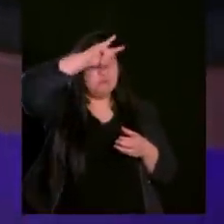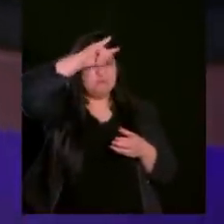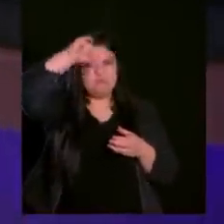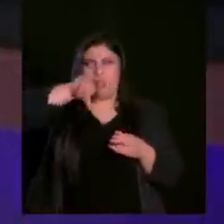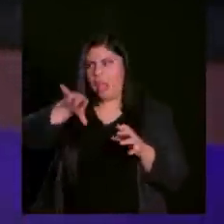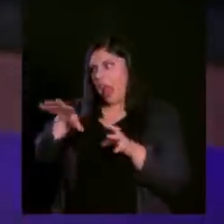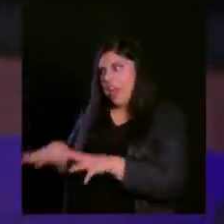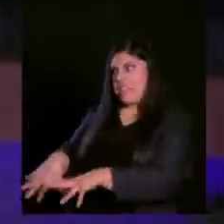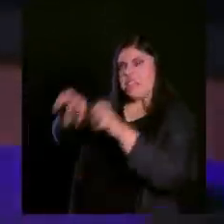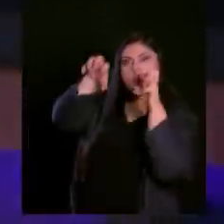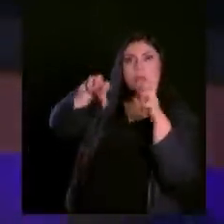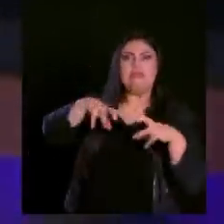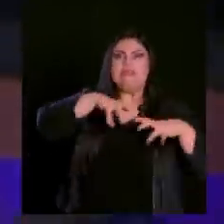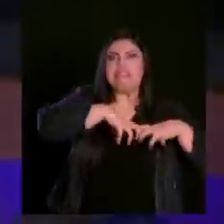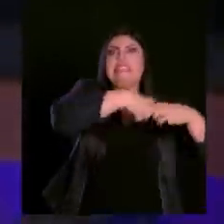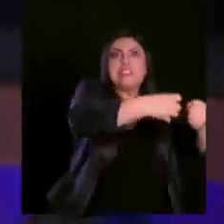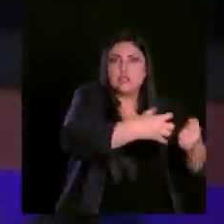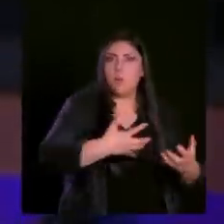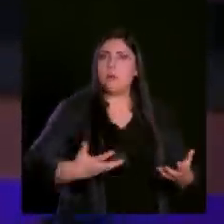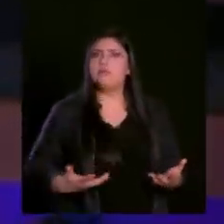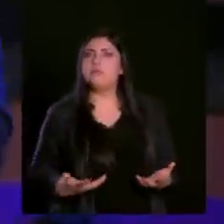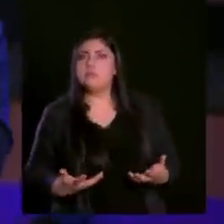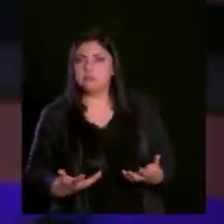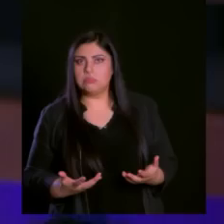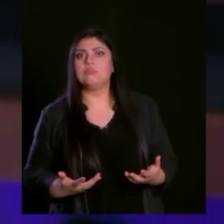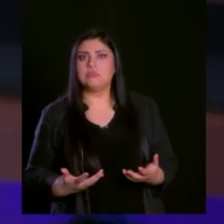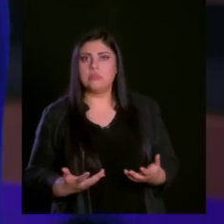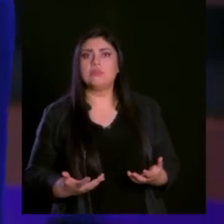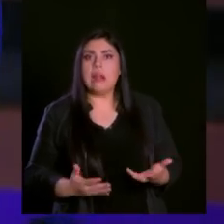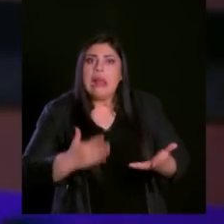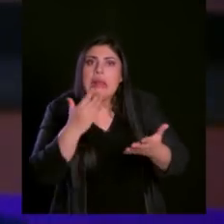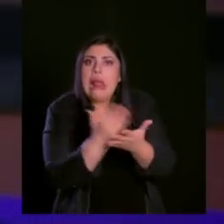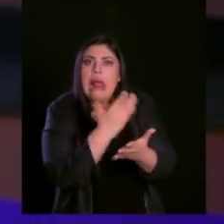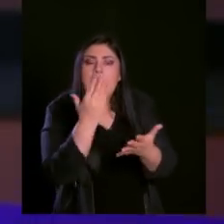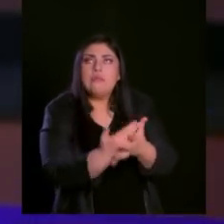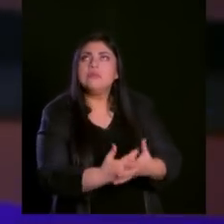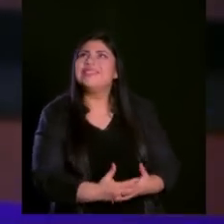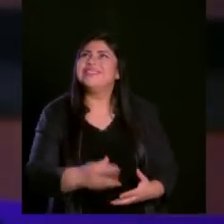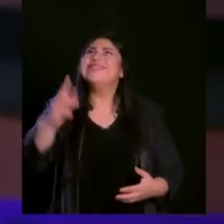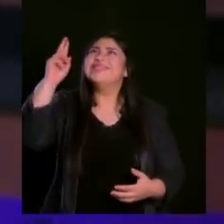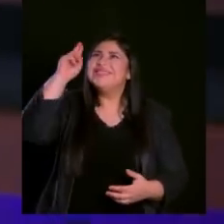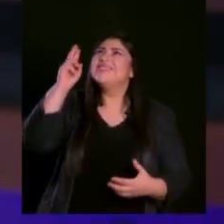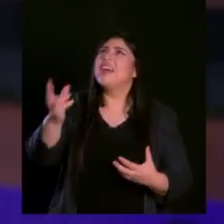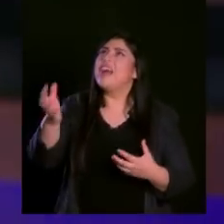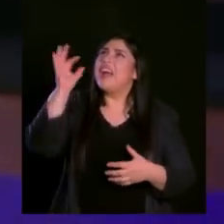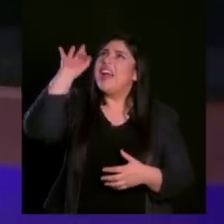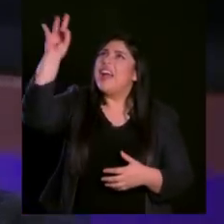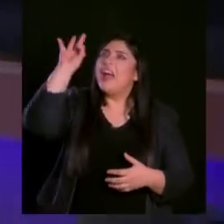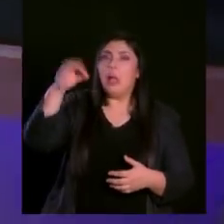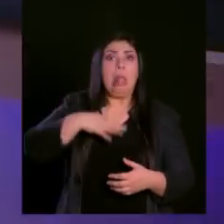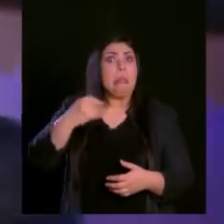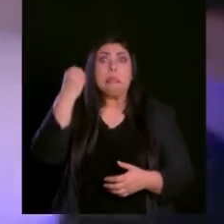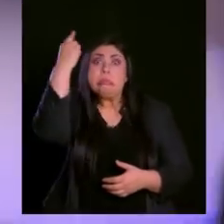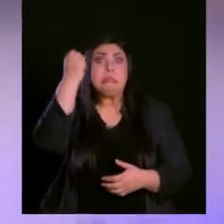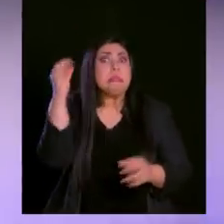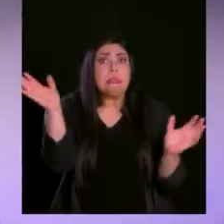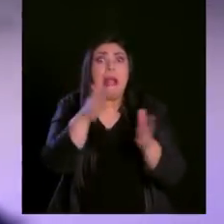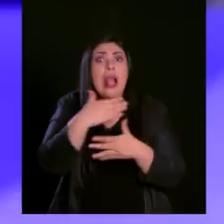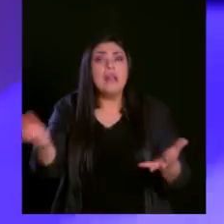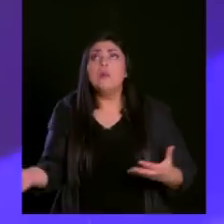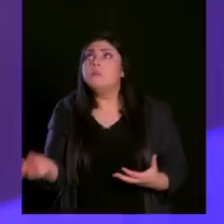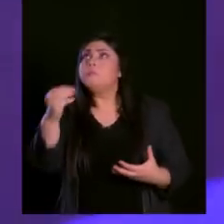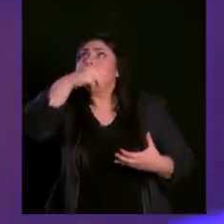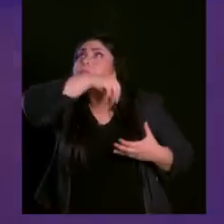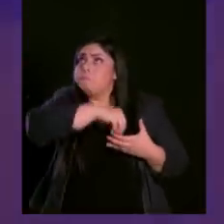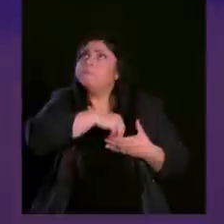su Biblia una Biblia Biblia un libro escrita una Biblia física usted tú también tú